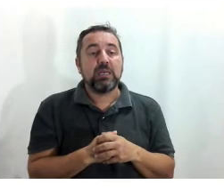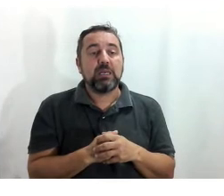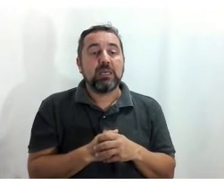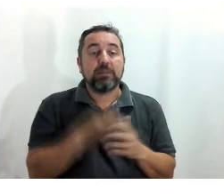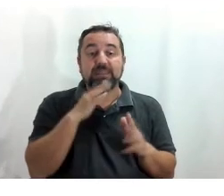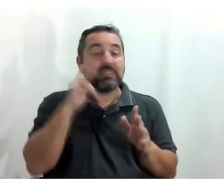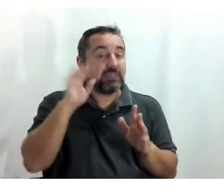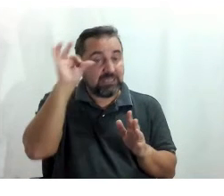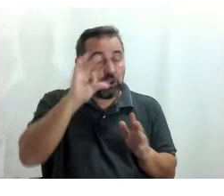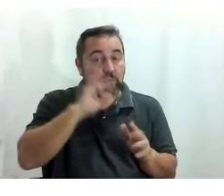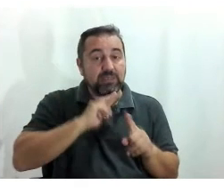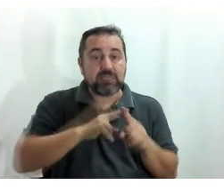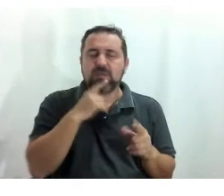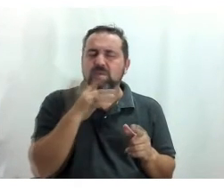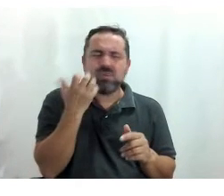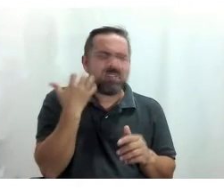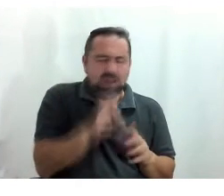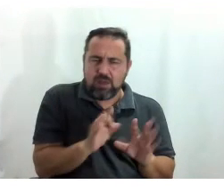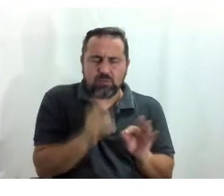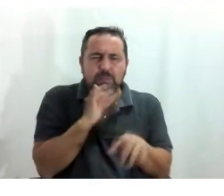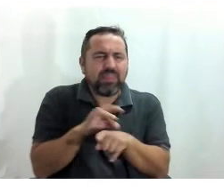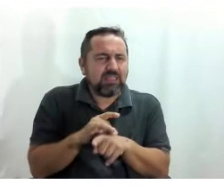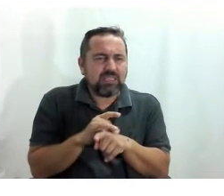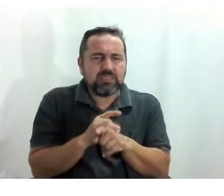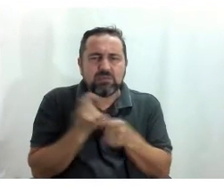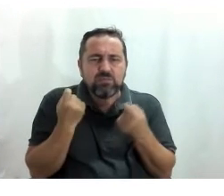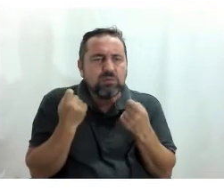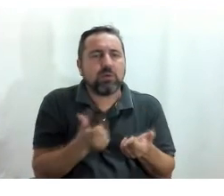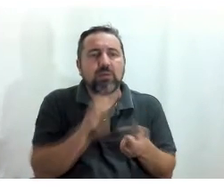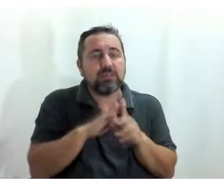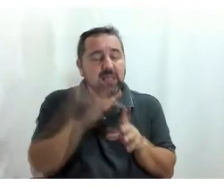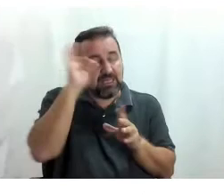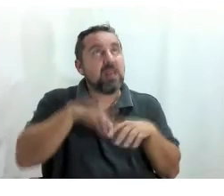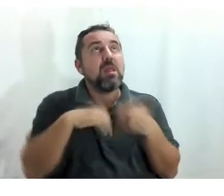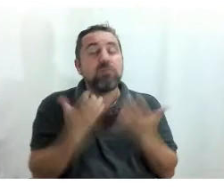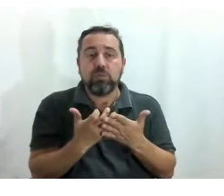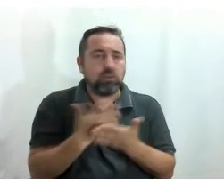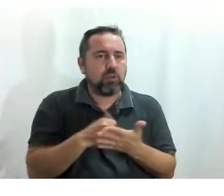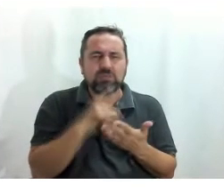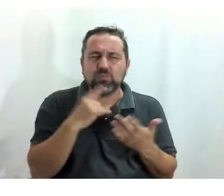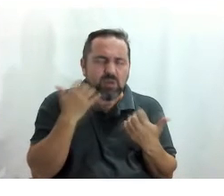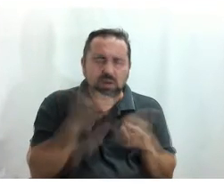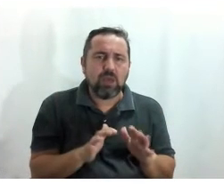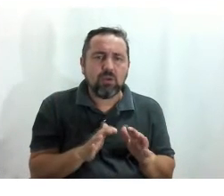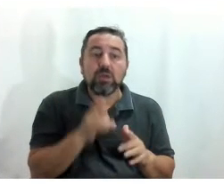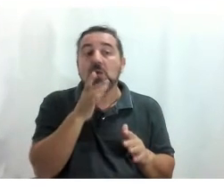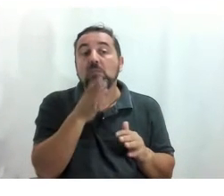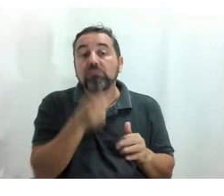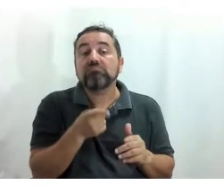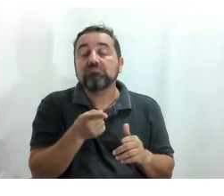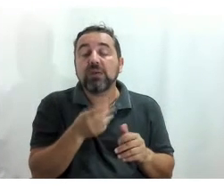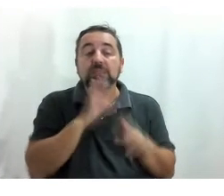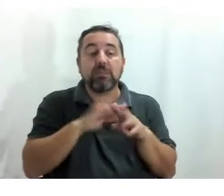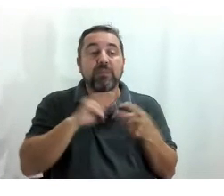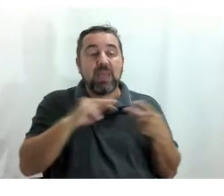Este síndrome es un síndrome ultra raro, existen muy pocos pacientes con este síndrome en todo el mundo y se debe a mutaciones en